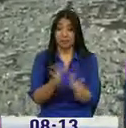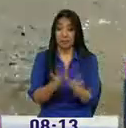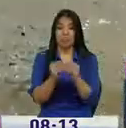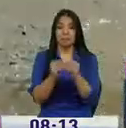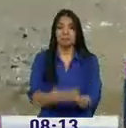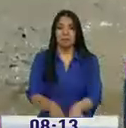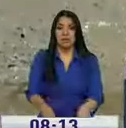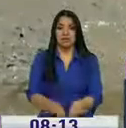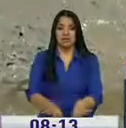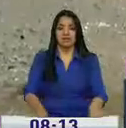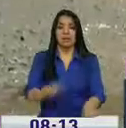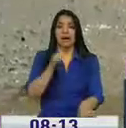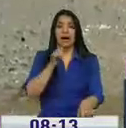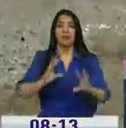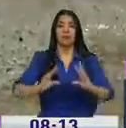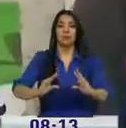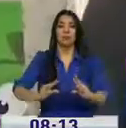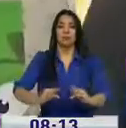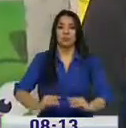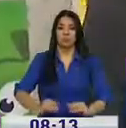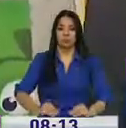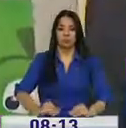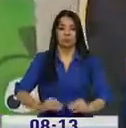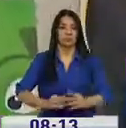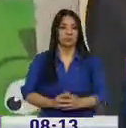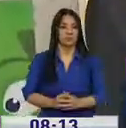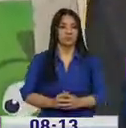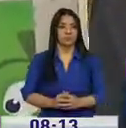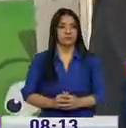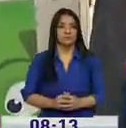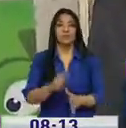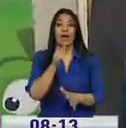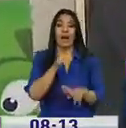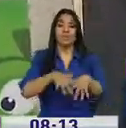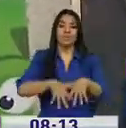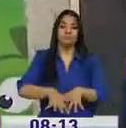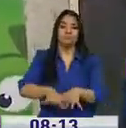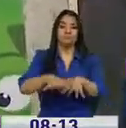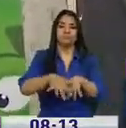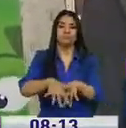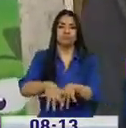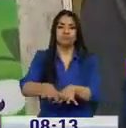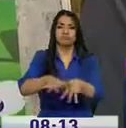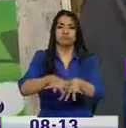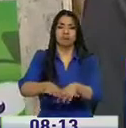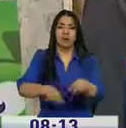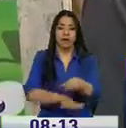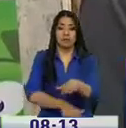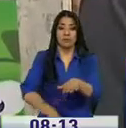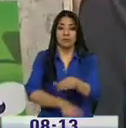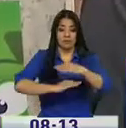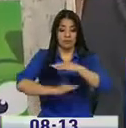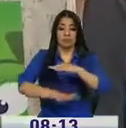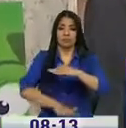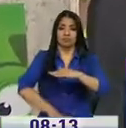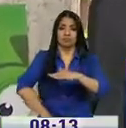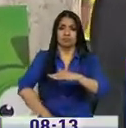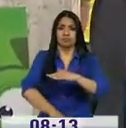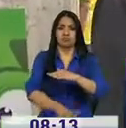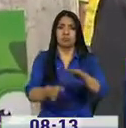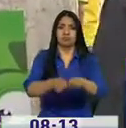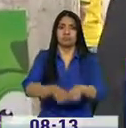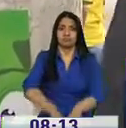a la presión de agua en las viviendas. Claro, porque me imagino que ya por el interior se debe estar socavando y puede llegar algún momento